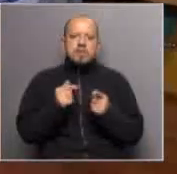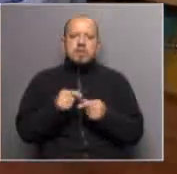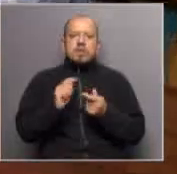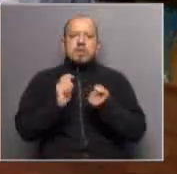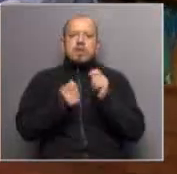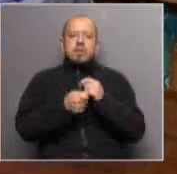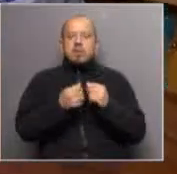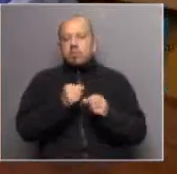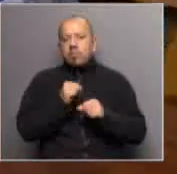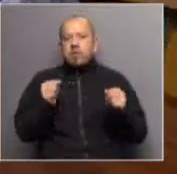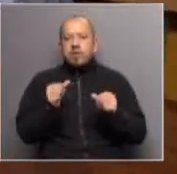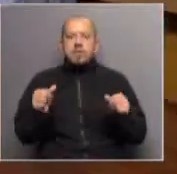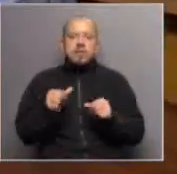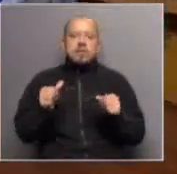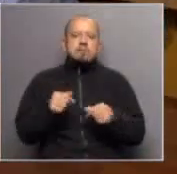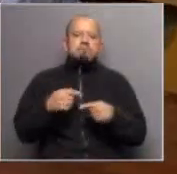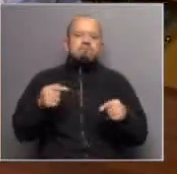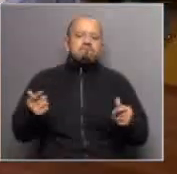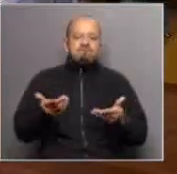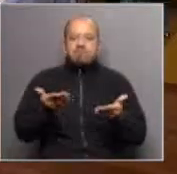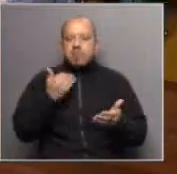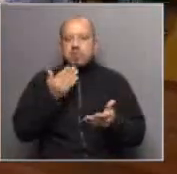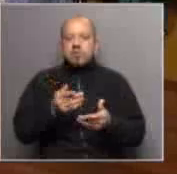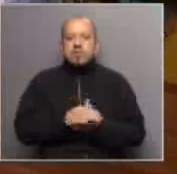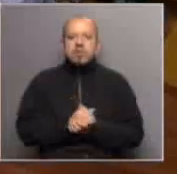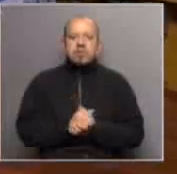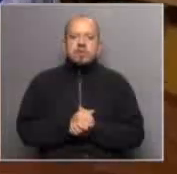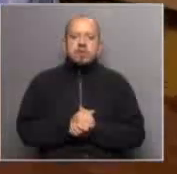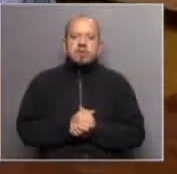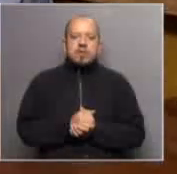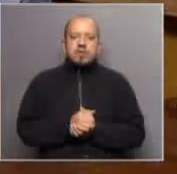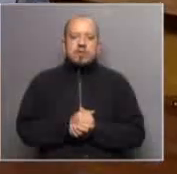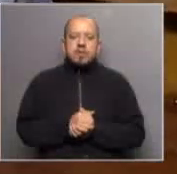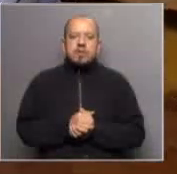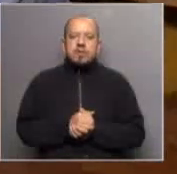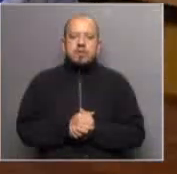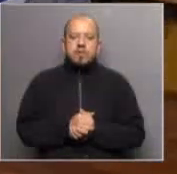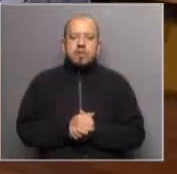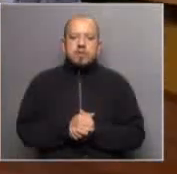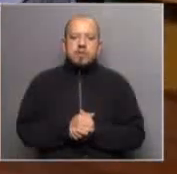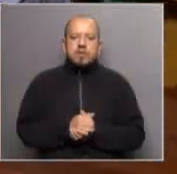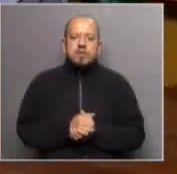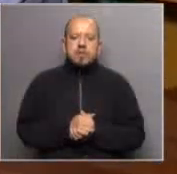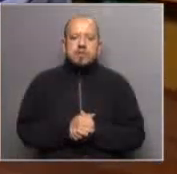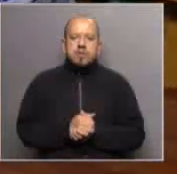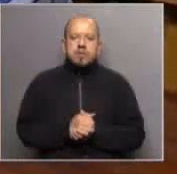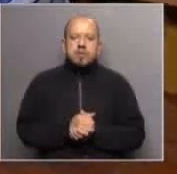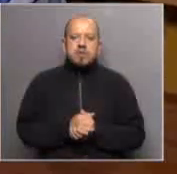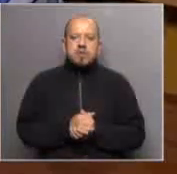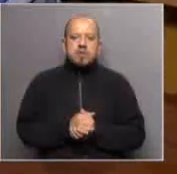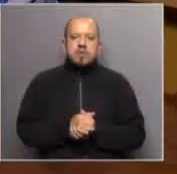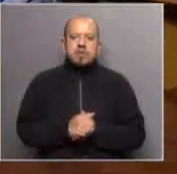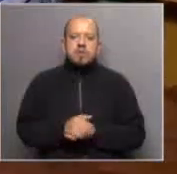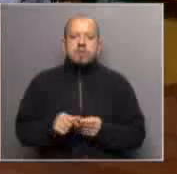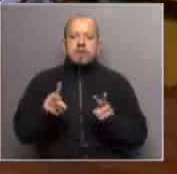tenido, ¿la llevan como para dentro de todo que no sea dramático? Bueno, en realidad obviamente que el tema